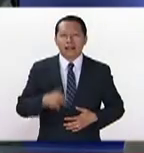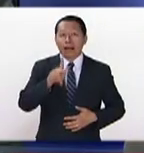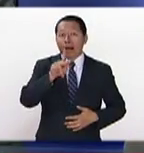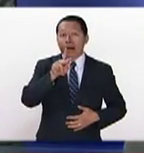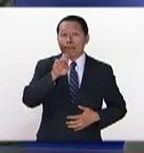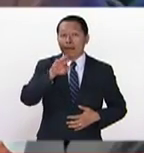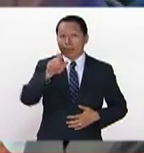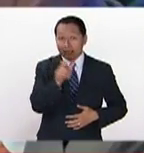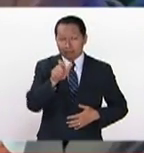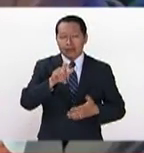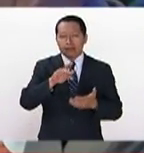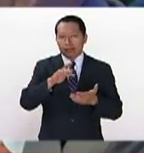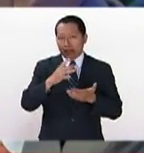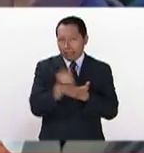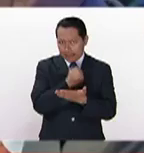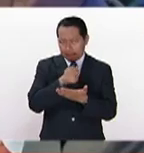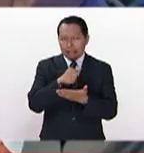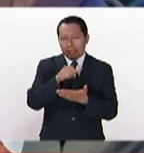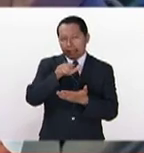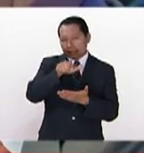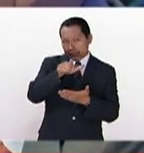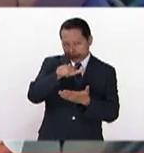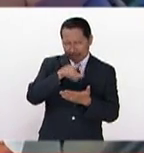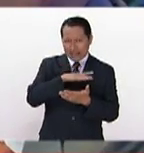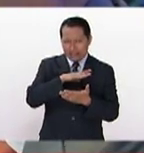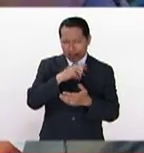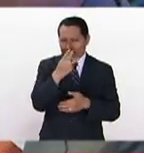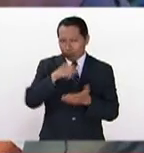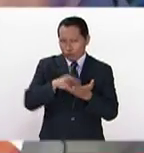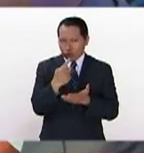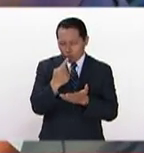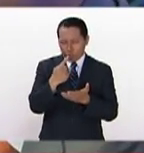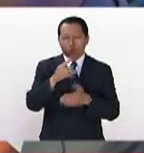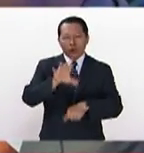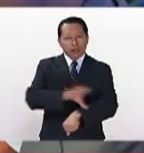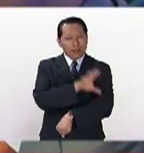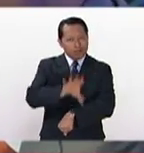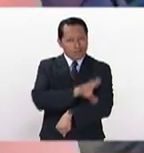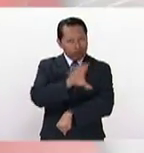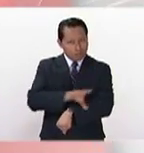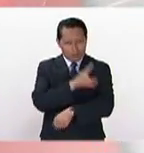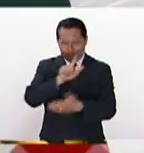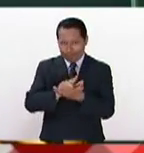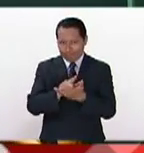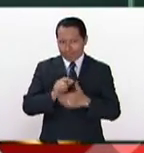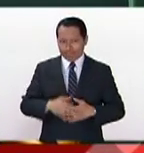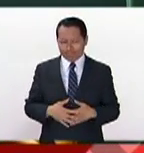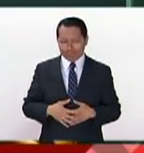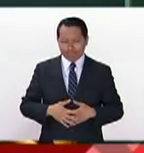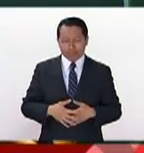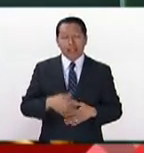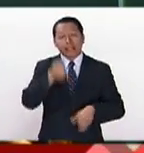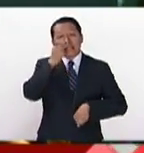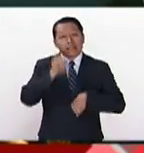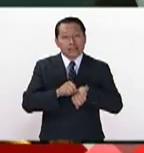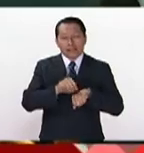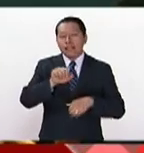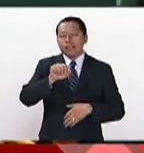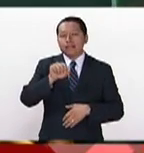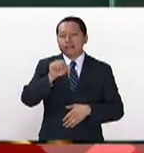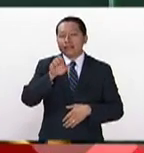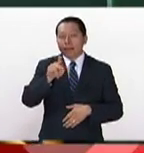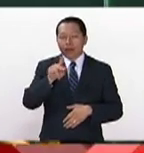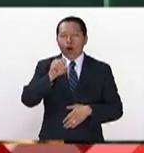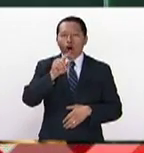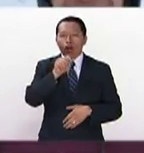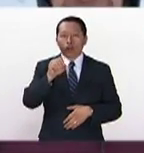Pemex gana 7 de 16 contratos de la ronda 3.1 de la reforma energética. El secretario de Educación